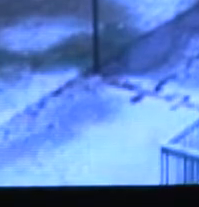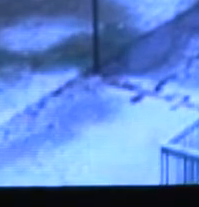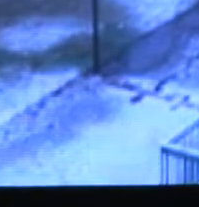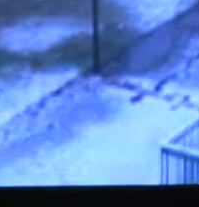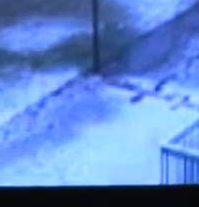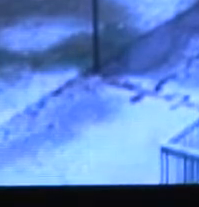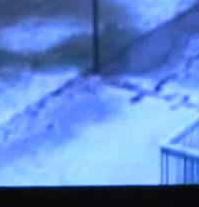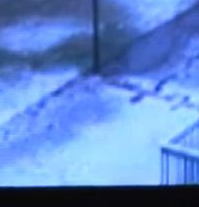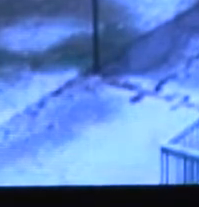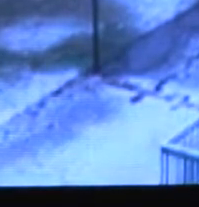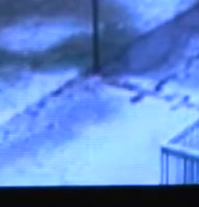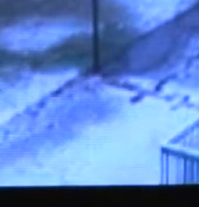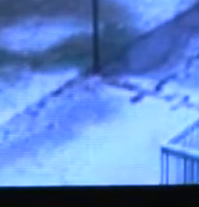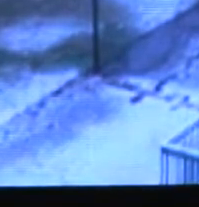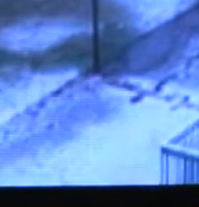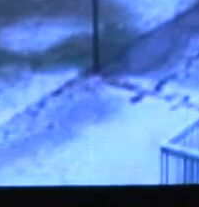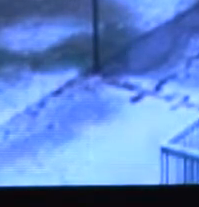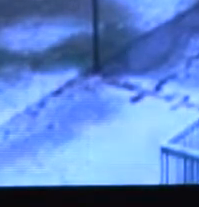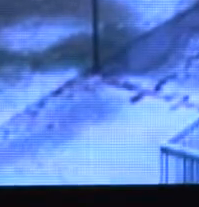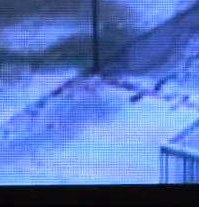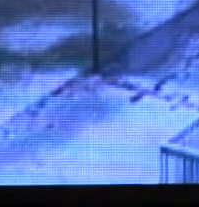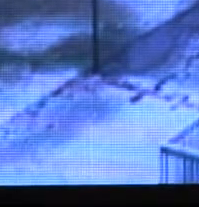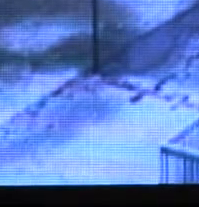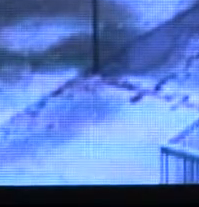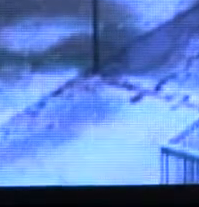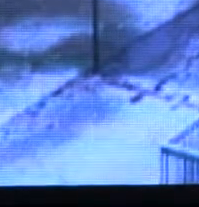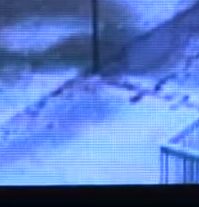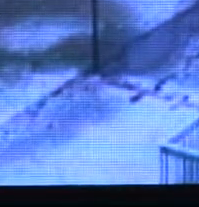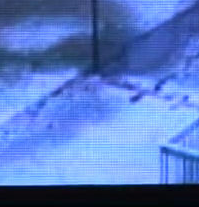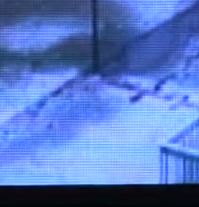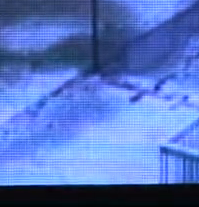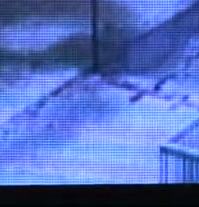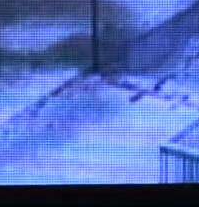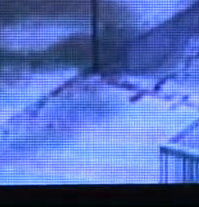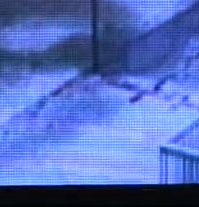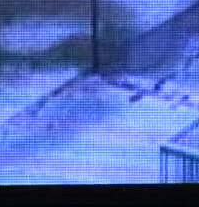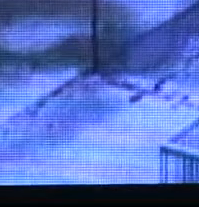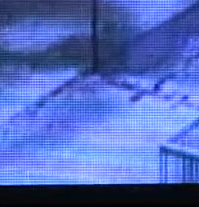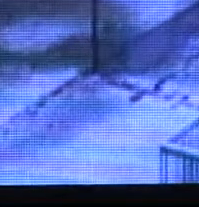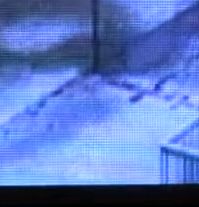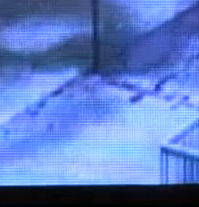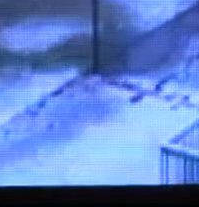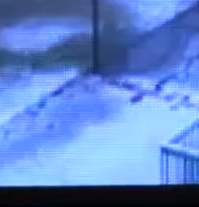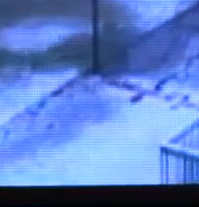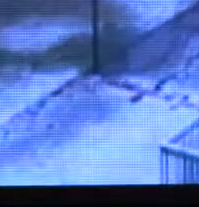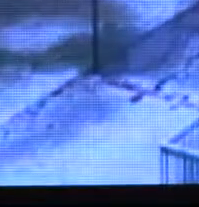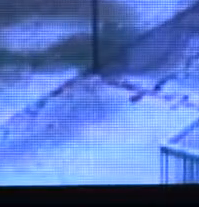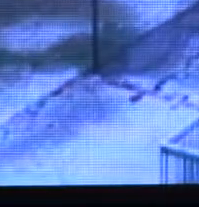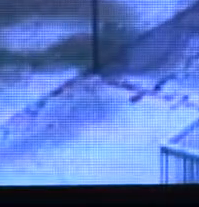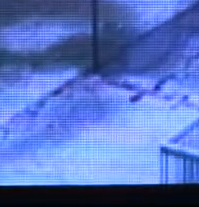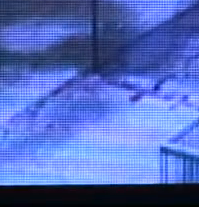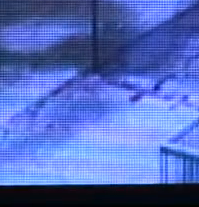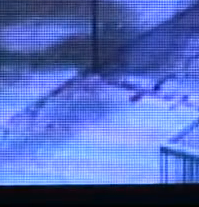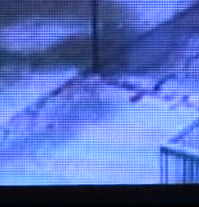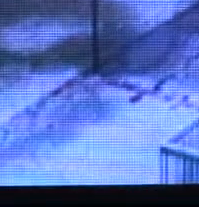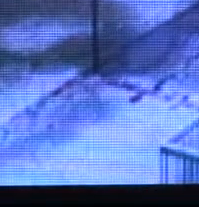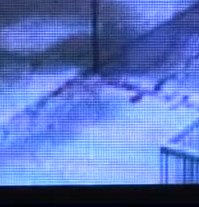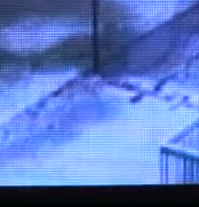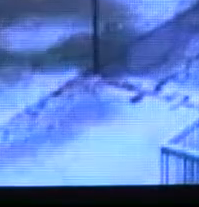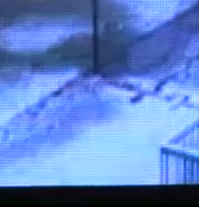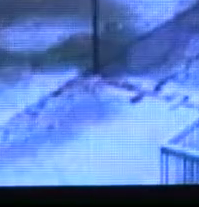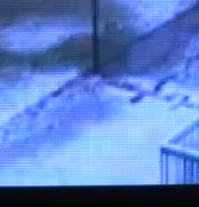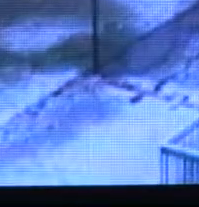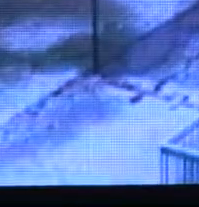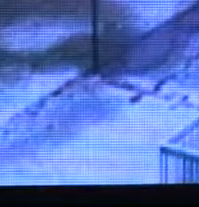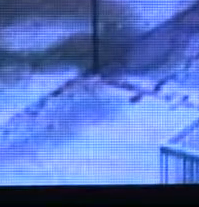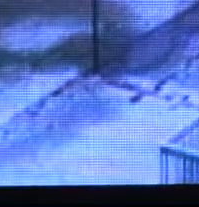también en la presentación del ministro. ¿Cómo nos vamos a desarrollar? Esa manera de cómo nos vamos a desarrollar implica cuánto CO2 vamos a emitir, y